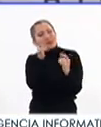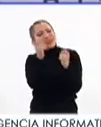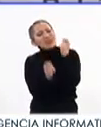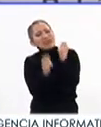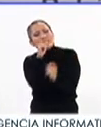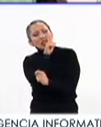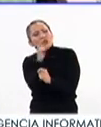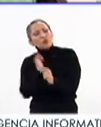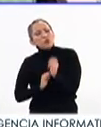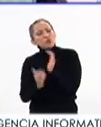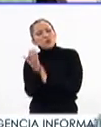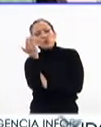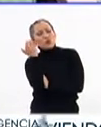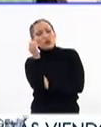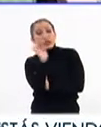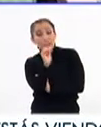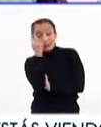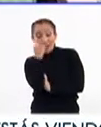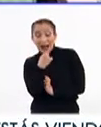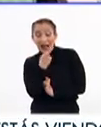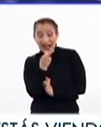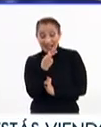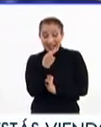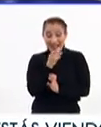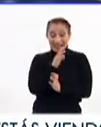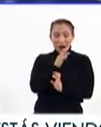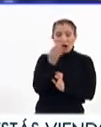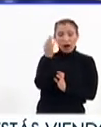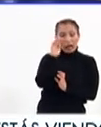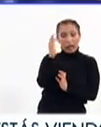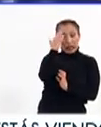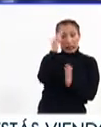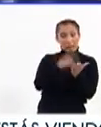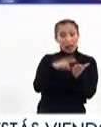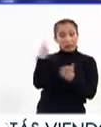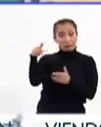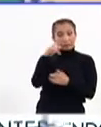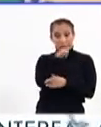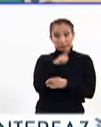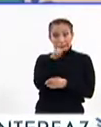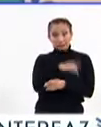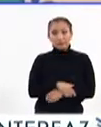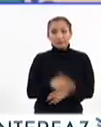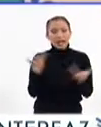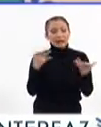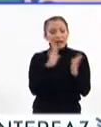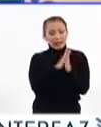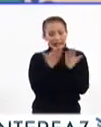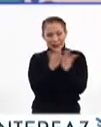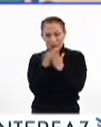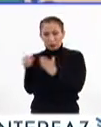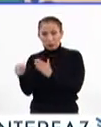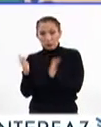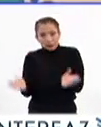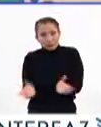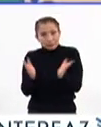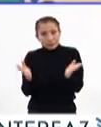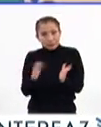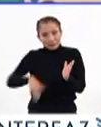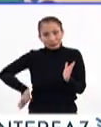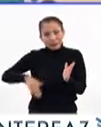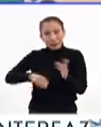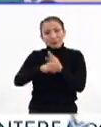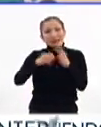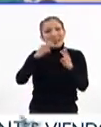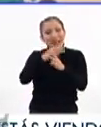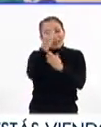con las lenguas originarias y para que los hablantes reconozcan el valor de su lengua. Generamos también estos estímulos, como ese material